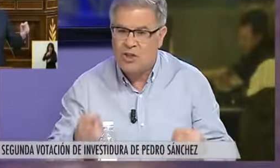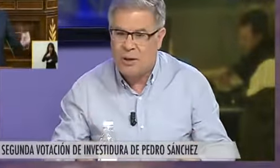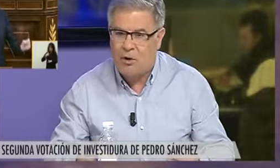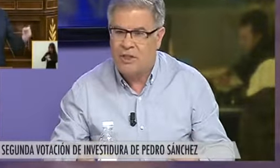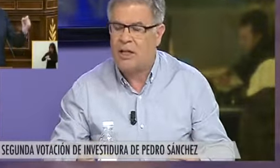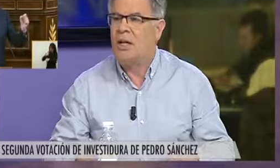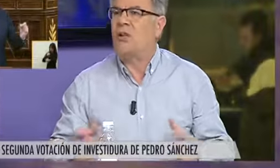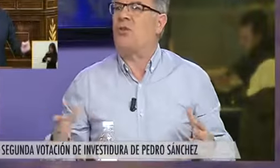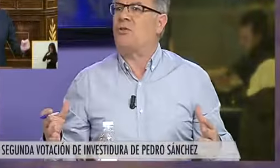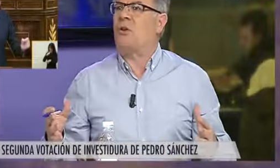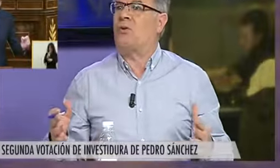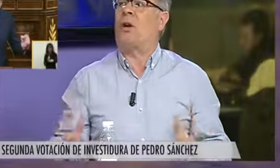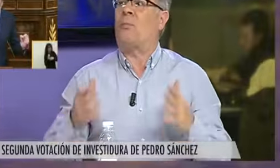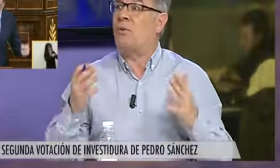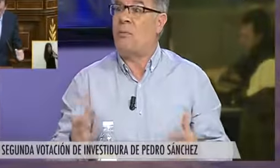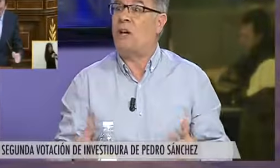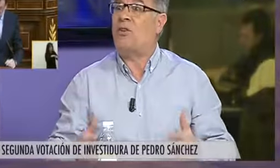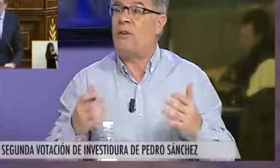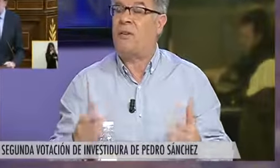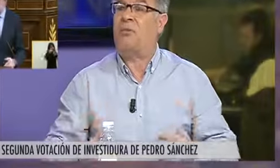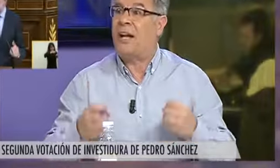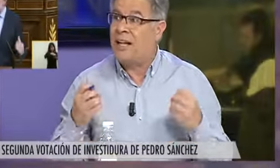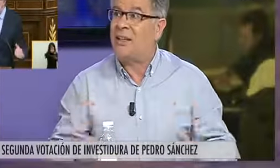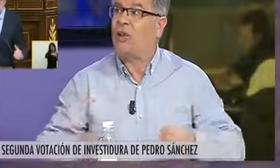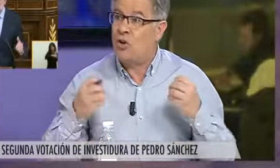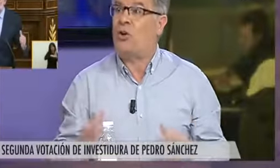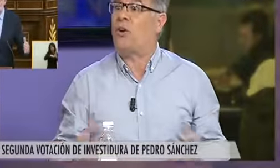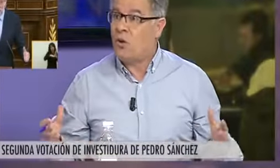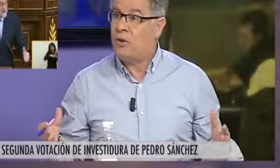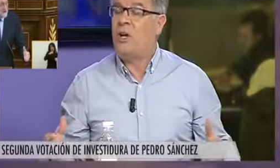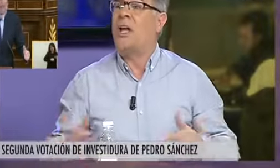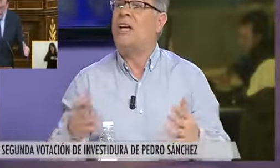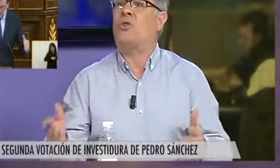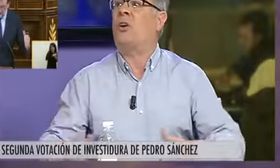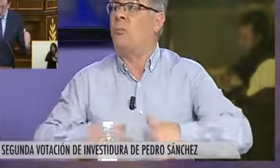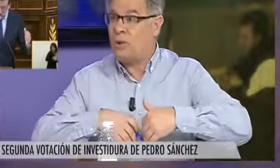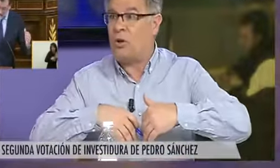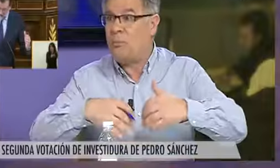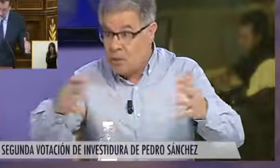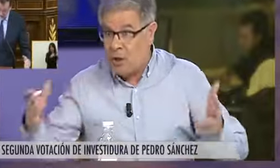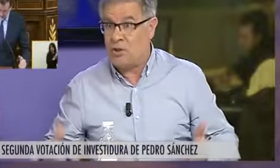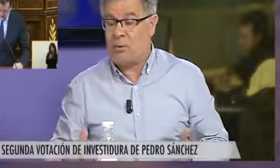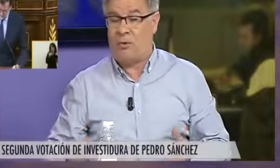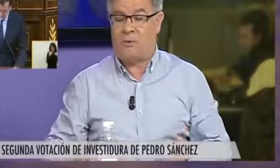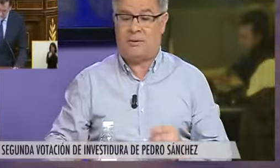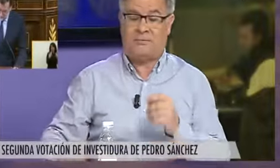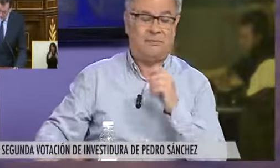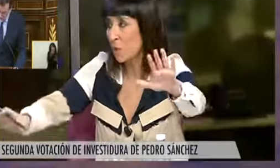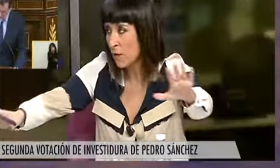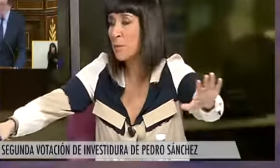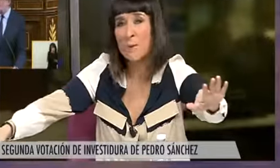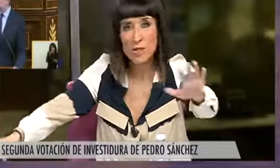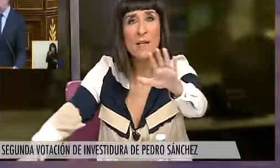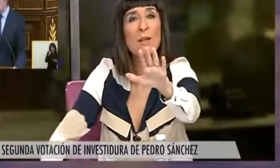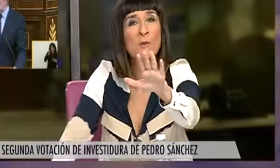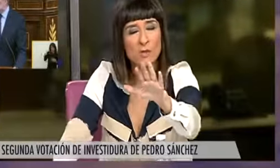a lógica política do resultado electoral. O Partido Popular quiso facer un legate de corto recorrido e iso é o que ten provocado este problema. Vamos a seguir escuchando a